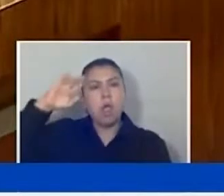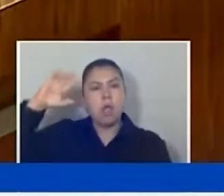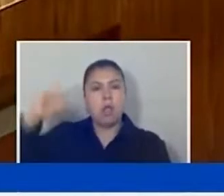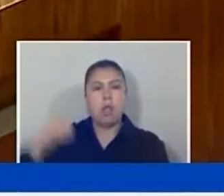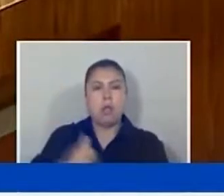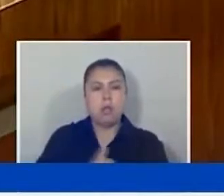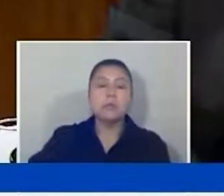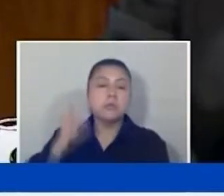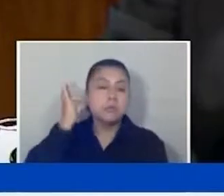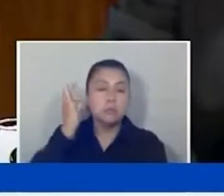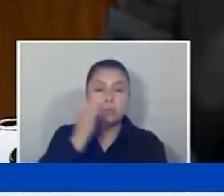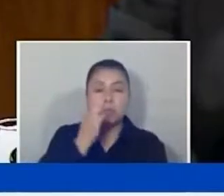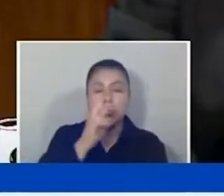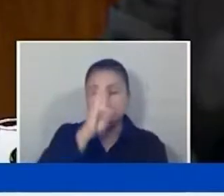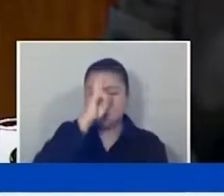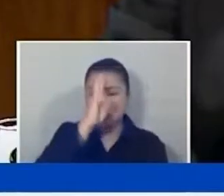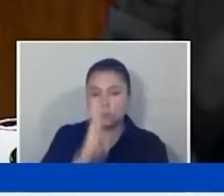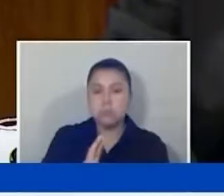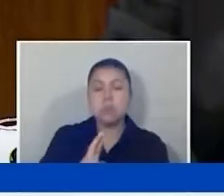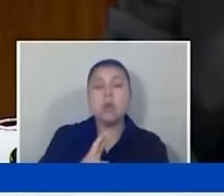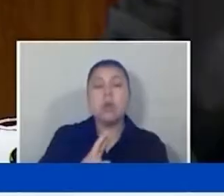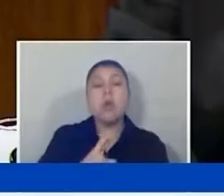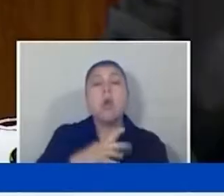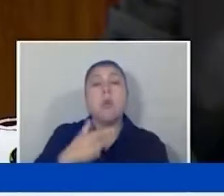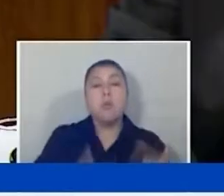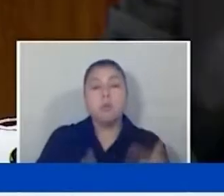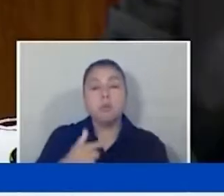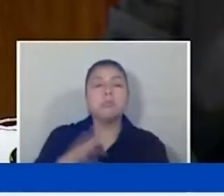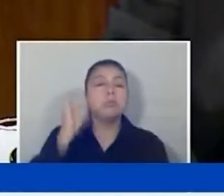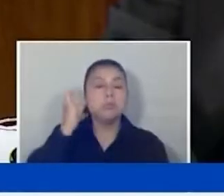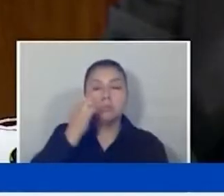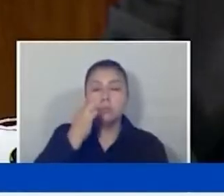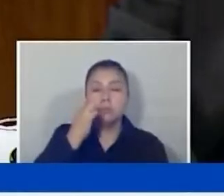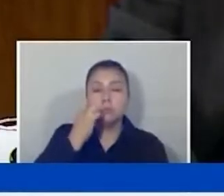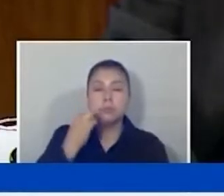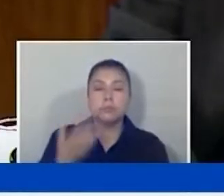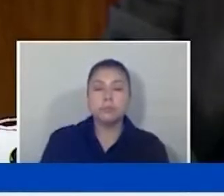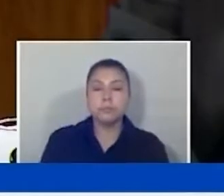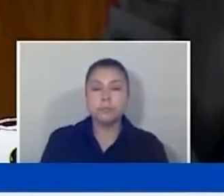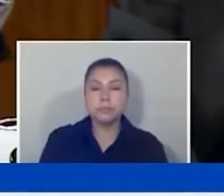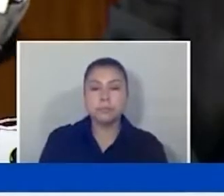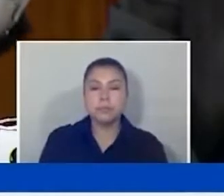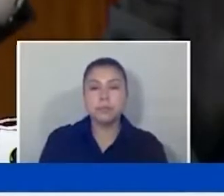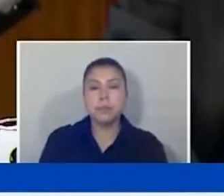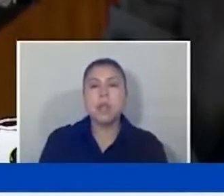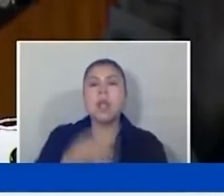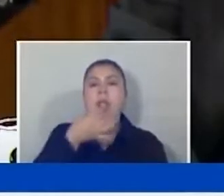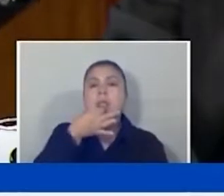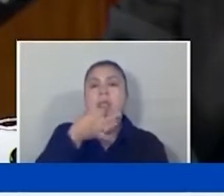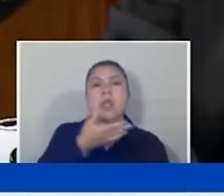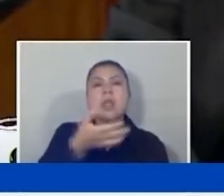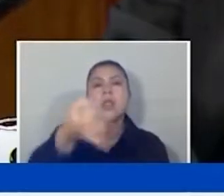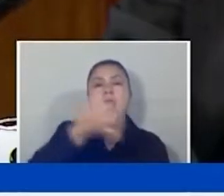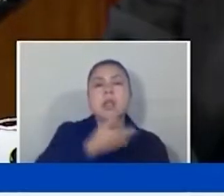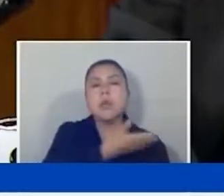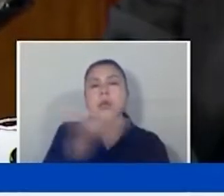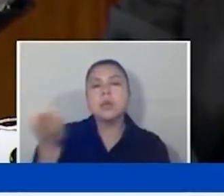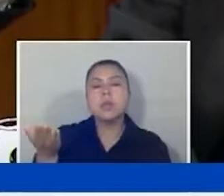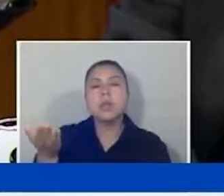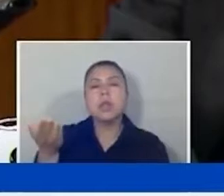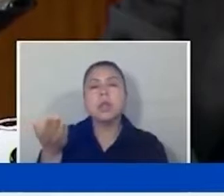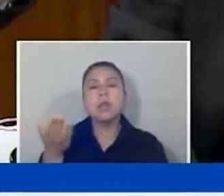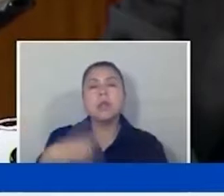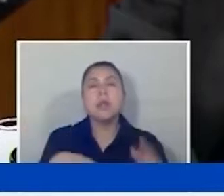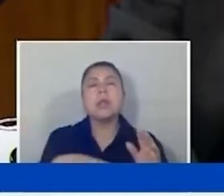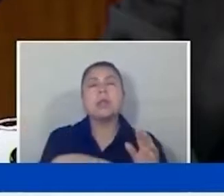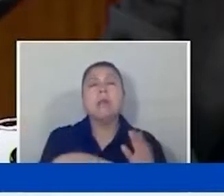sacude al país. Con 79 votos a favor, 61 en contra y una abstención, el Pleno